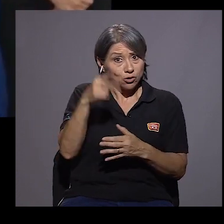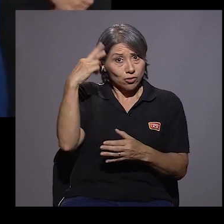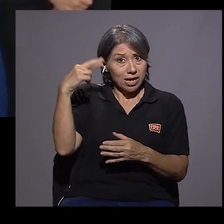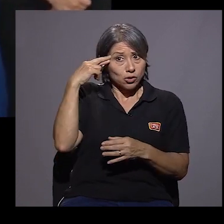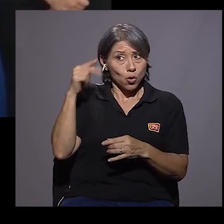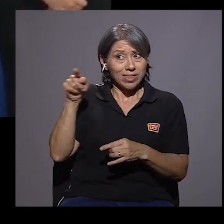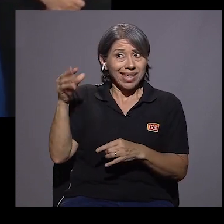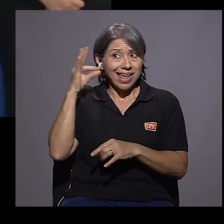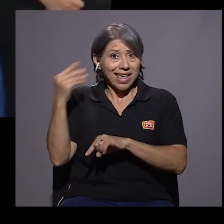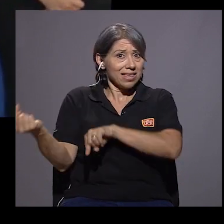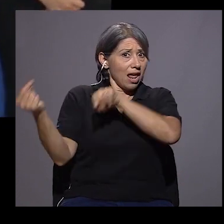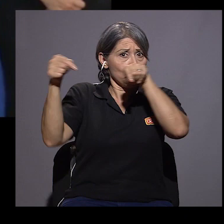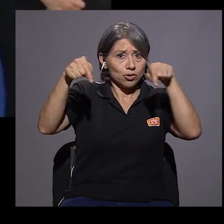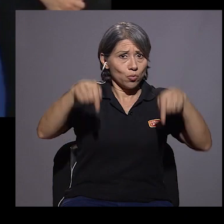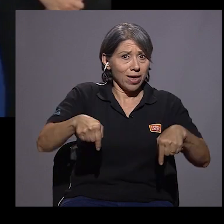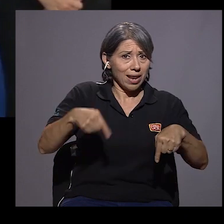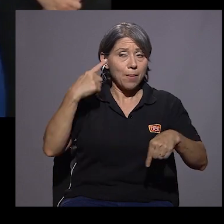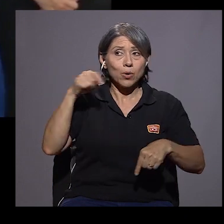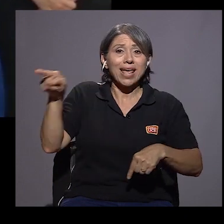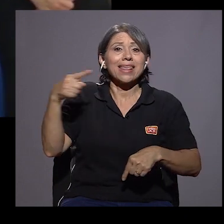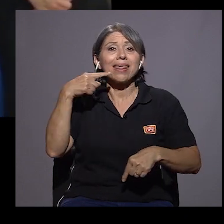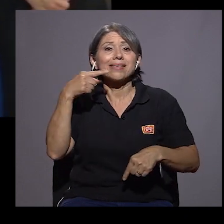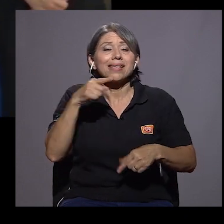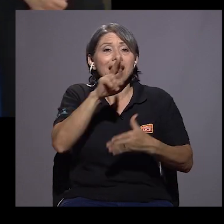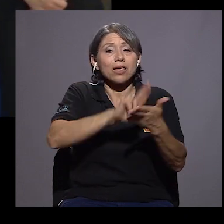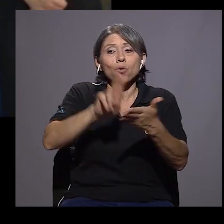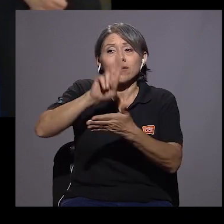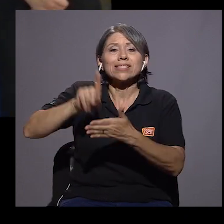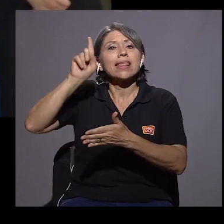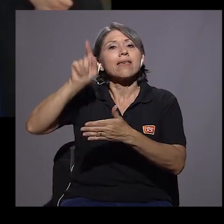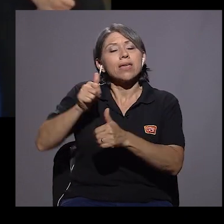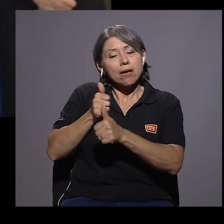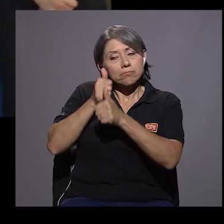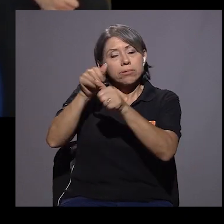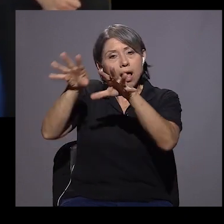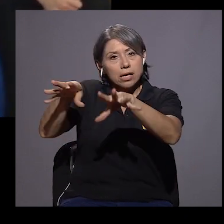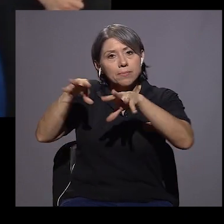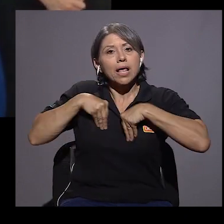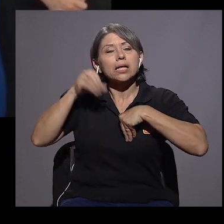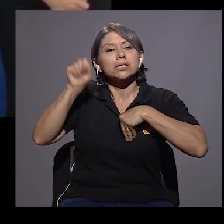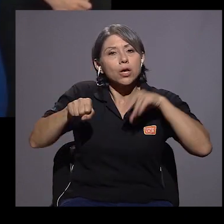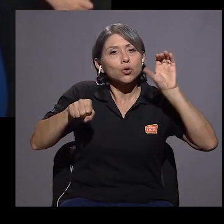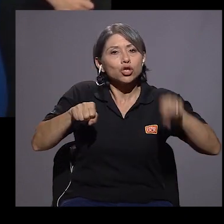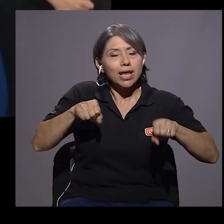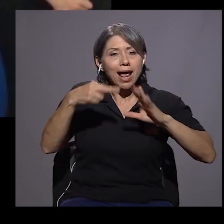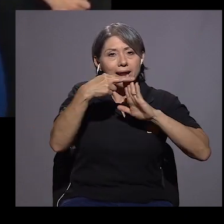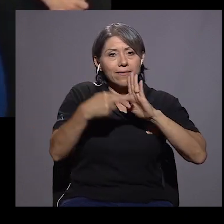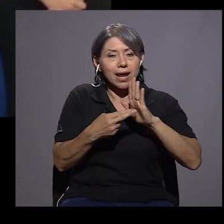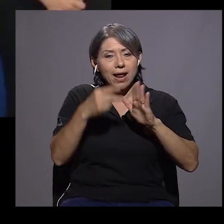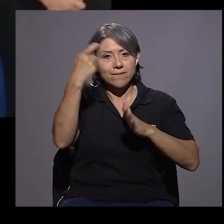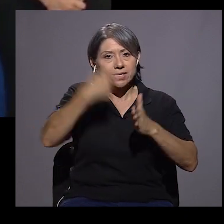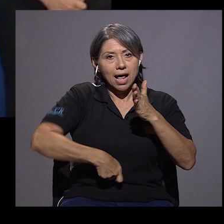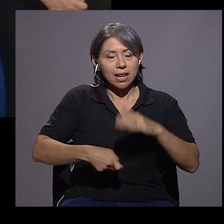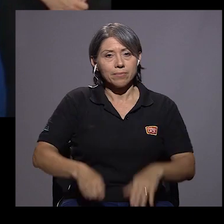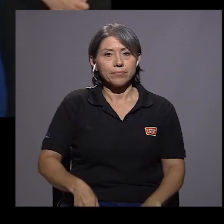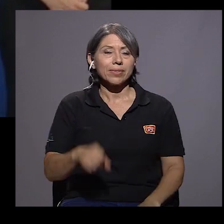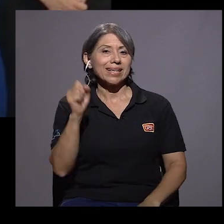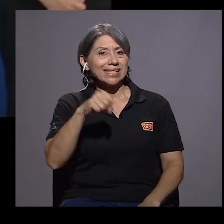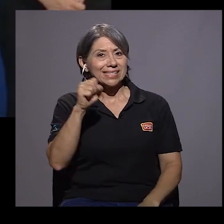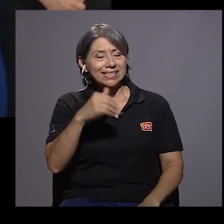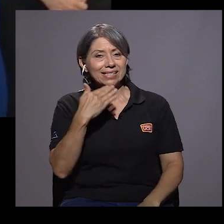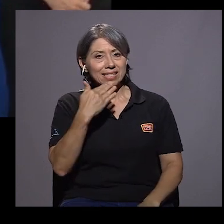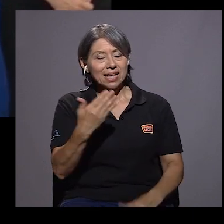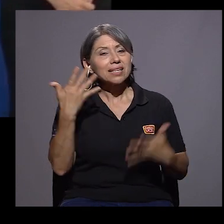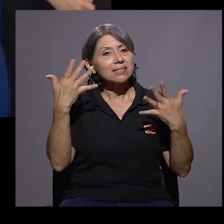ella no estuviera hoy presente, porque ella decía que las universidades se tenían que apegar sí o sí a la regla fiscal. Sí, gracias.